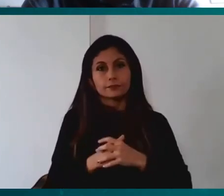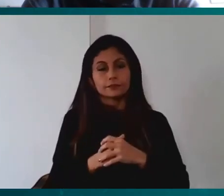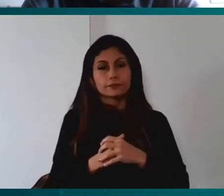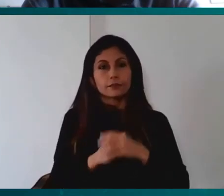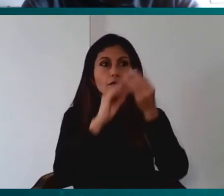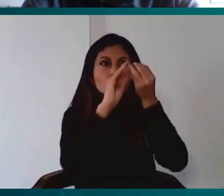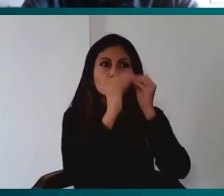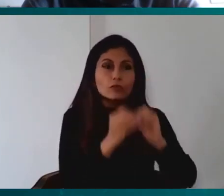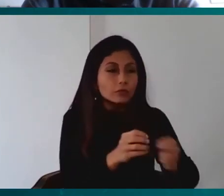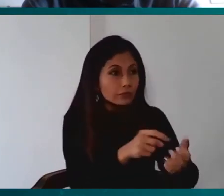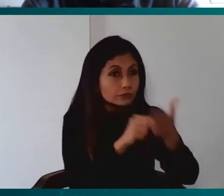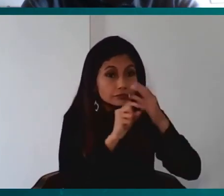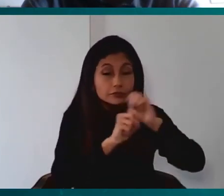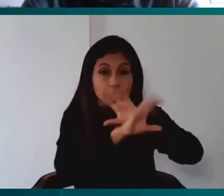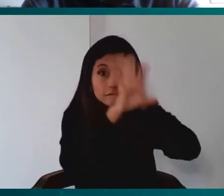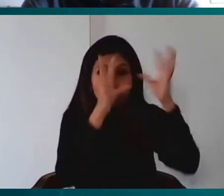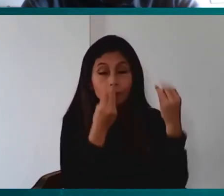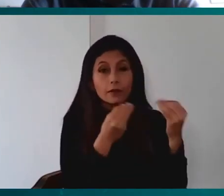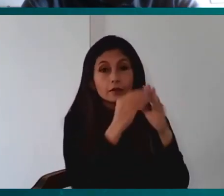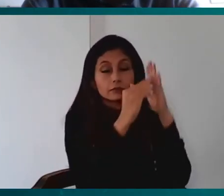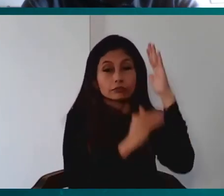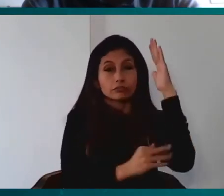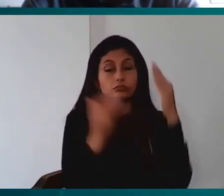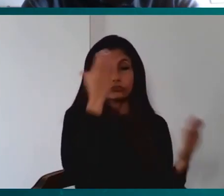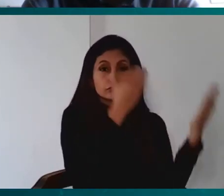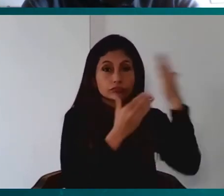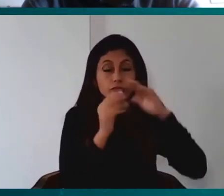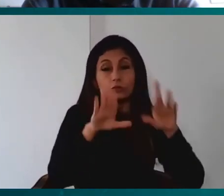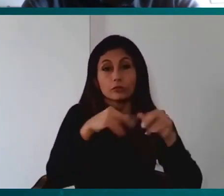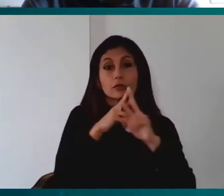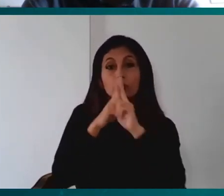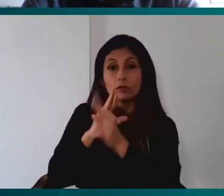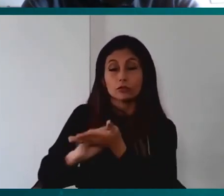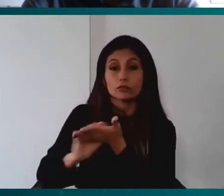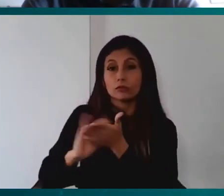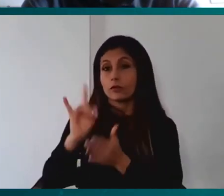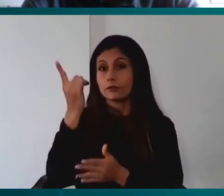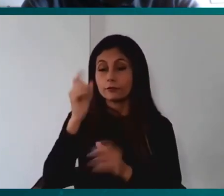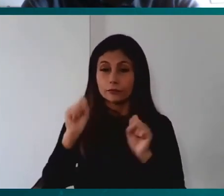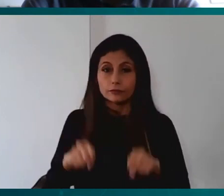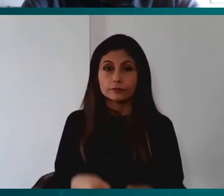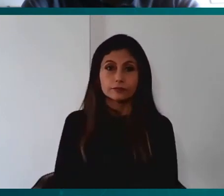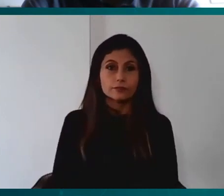de forma adecuada para poder simular esa respuesta. ¿Sí?